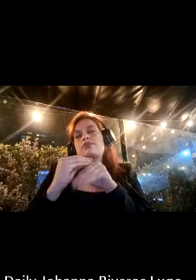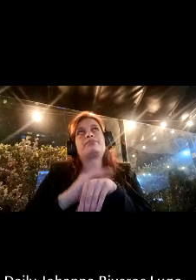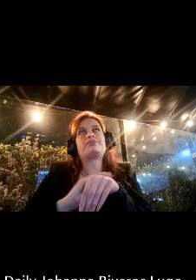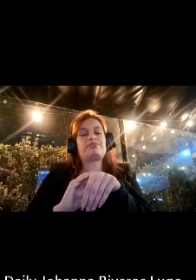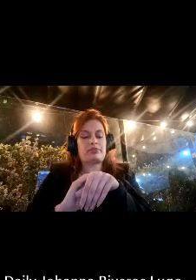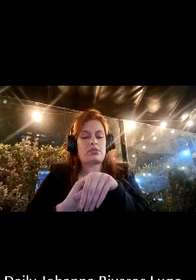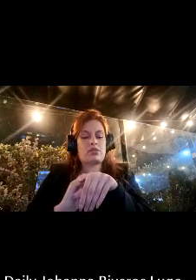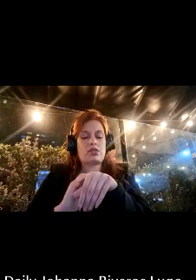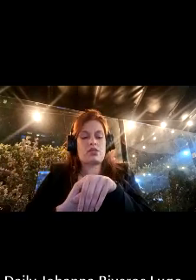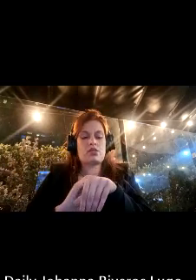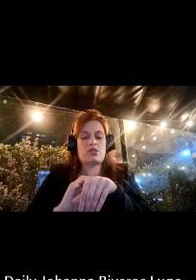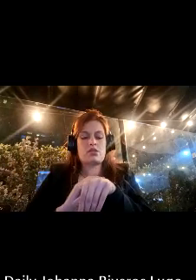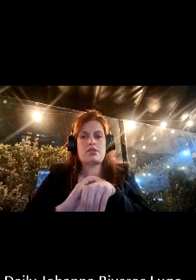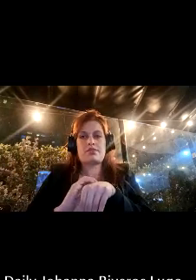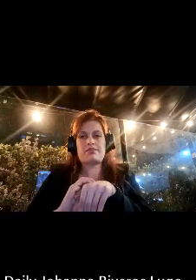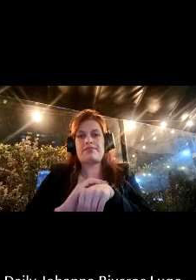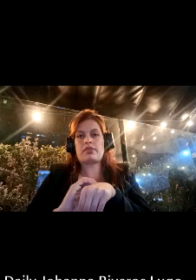Listo, gracias, Instructor.